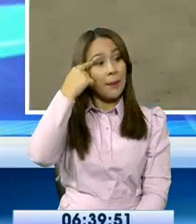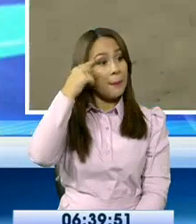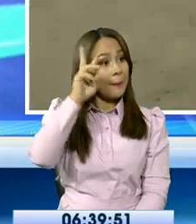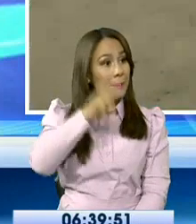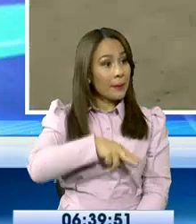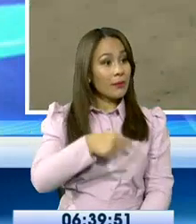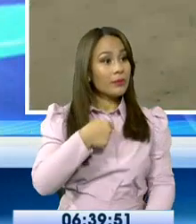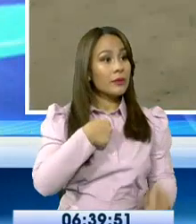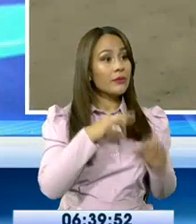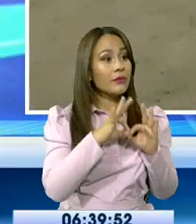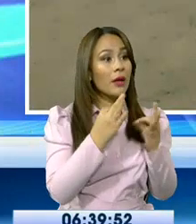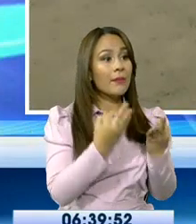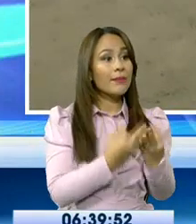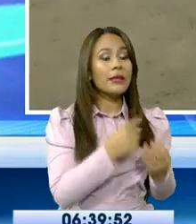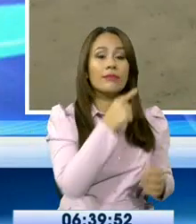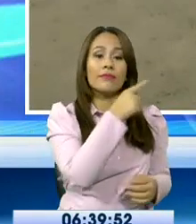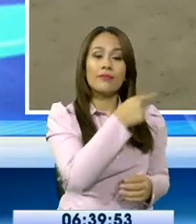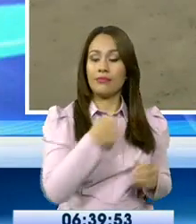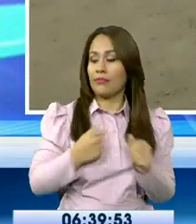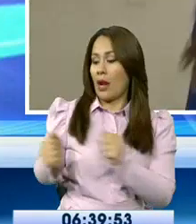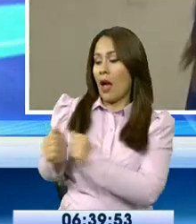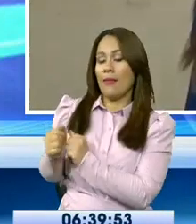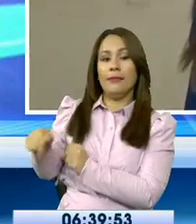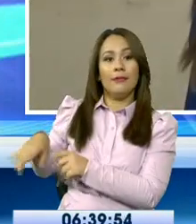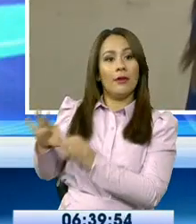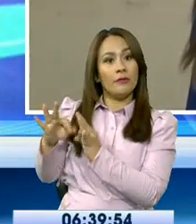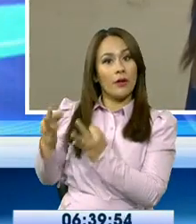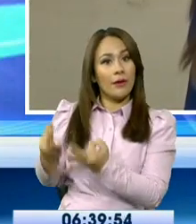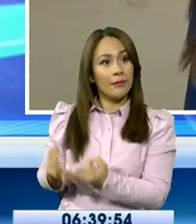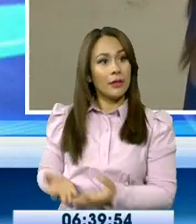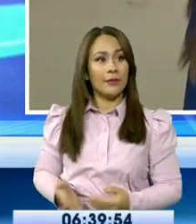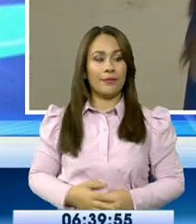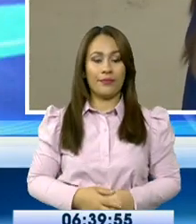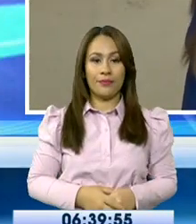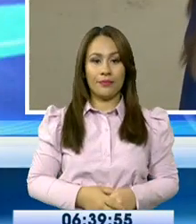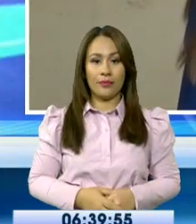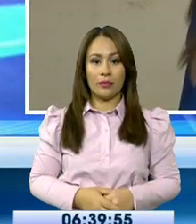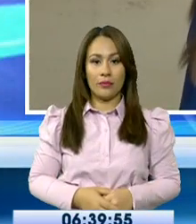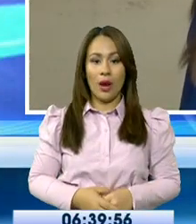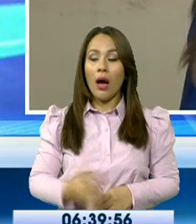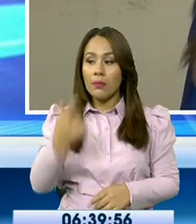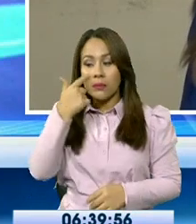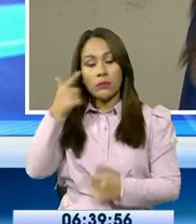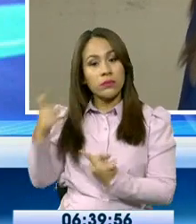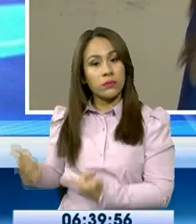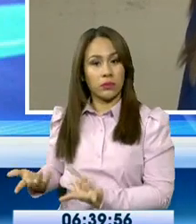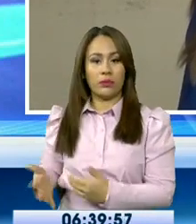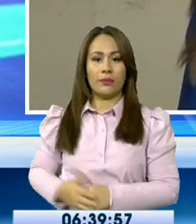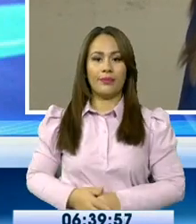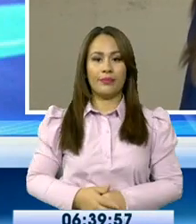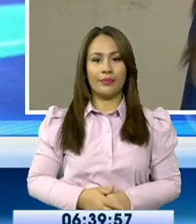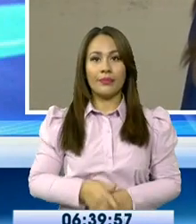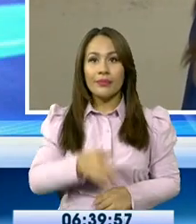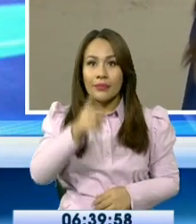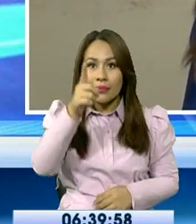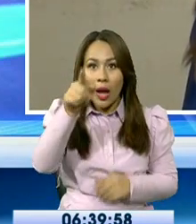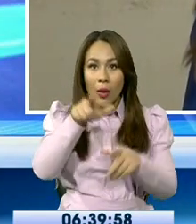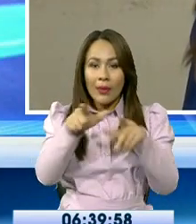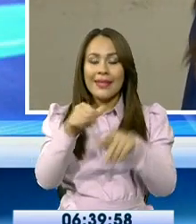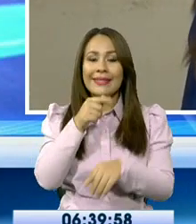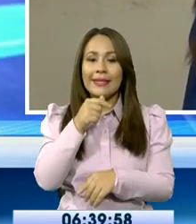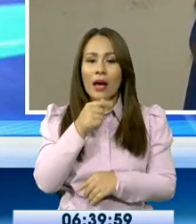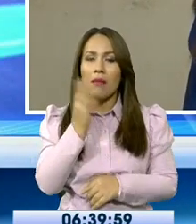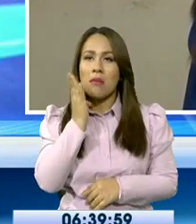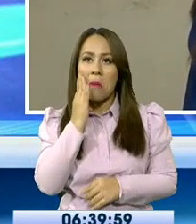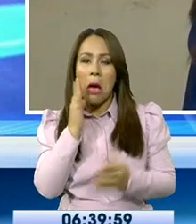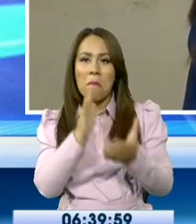su familia va con usted, si va con su familia. Y si no piense en eso, piense que allá donde va, lo están